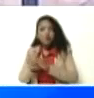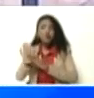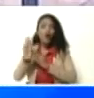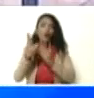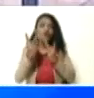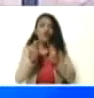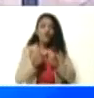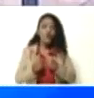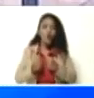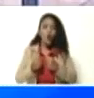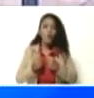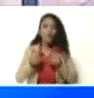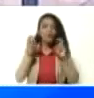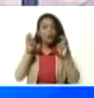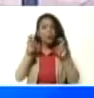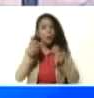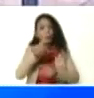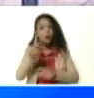de casos.